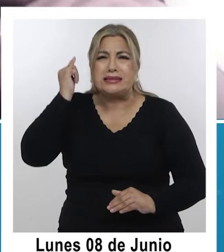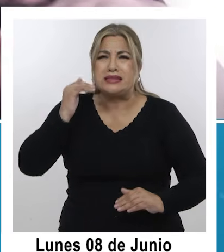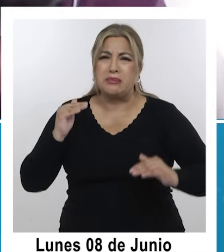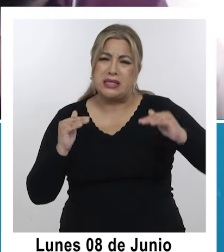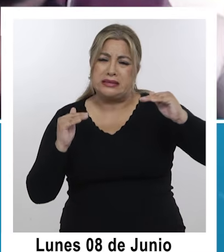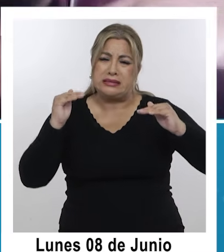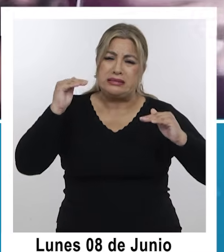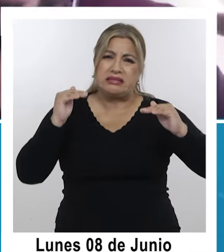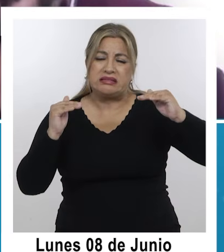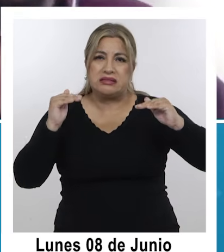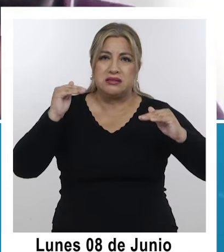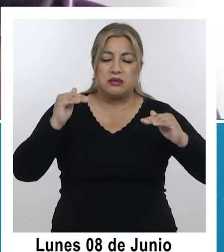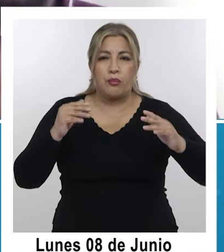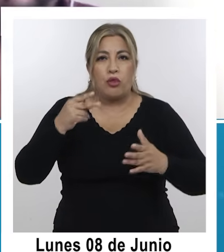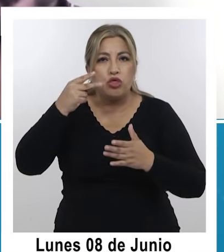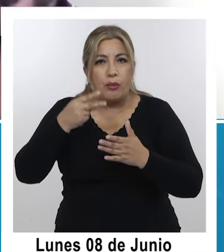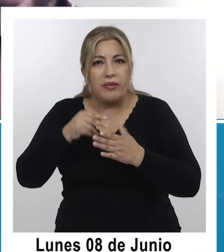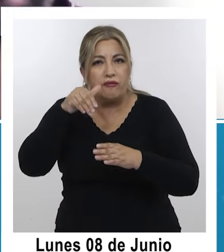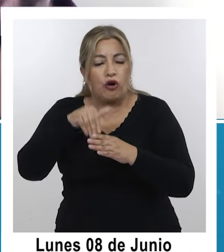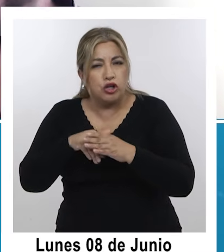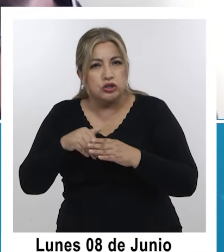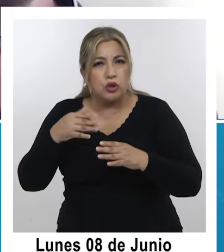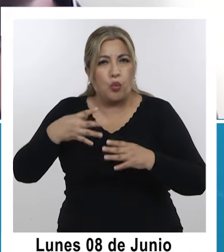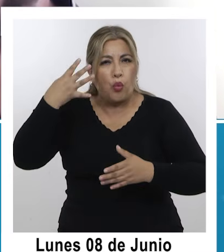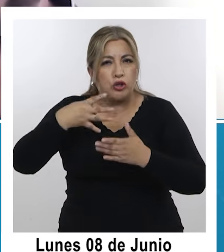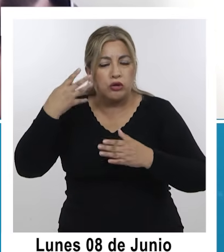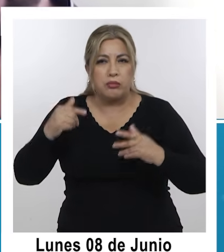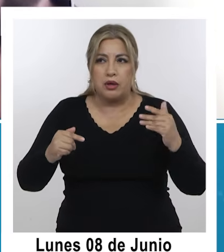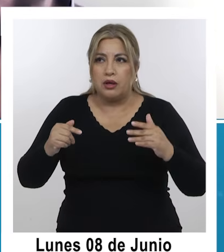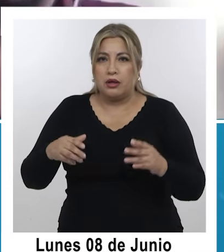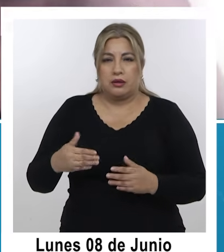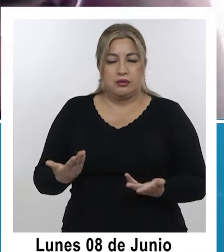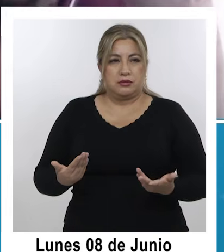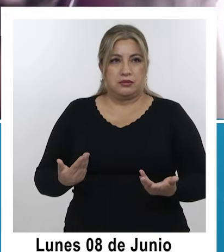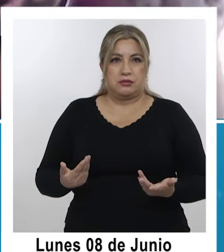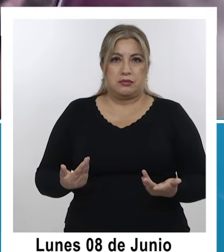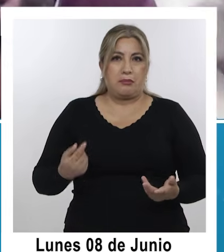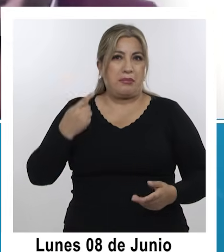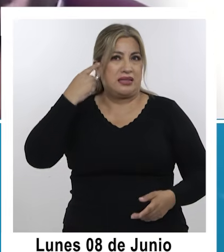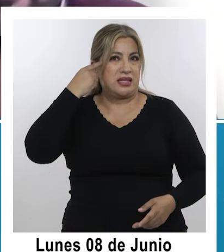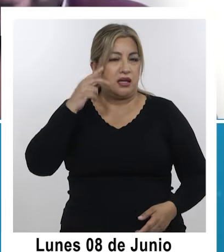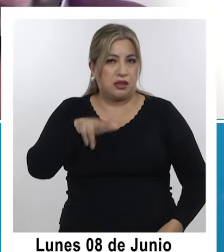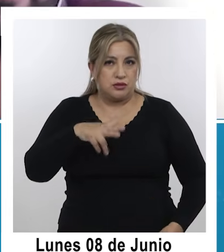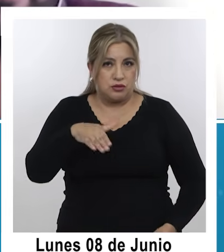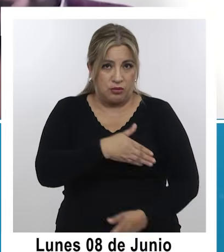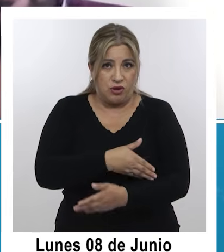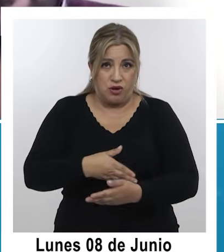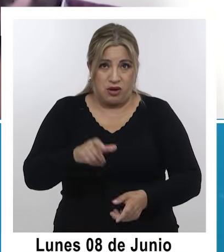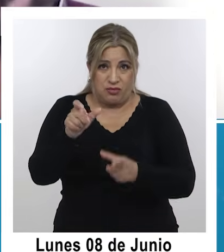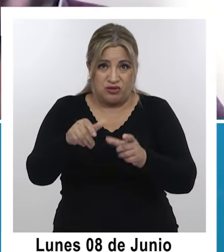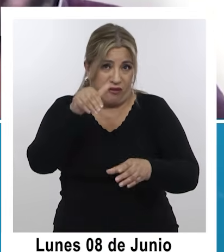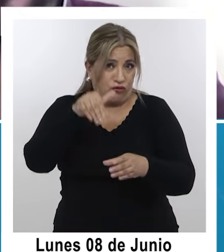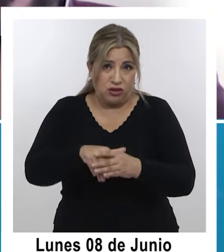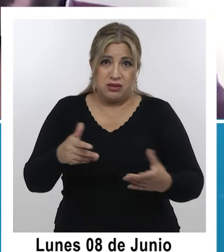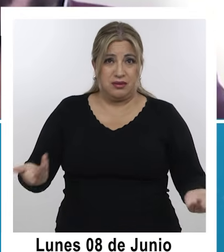de 2.000, de 4.000 votos, algo que es como impensable en un país que votan 18 millones de personas.